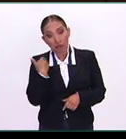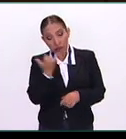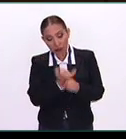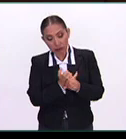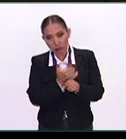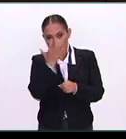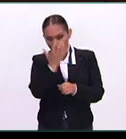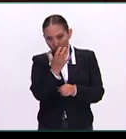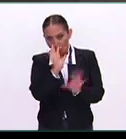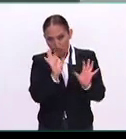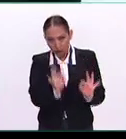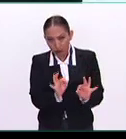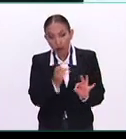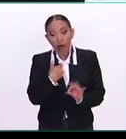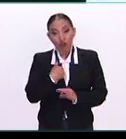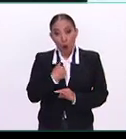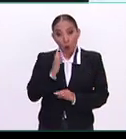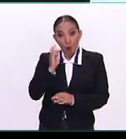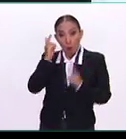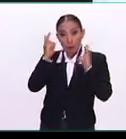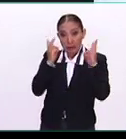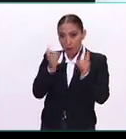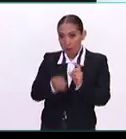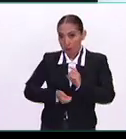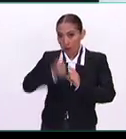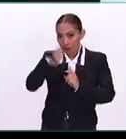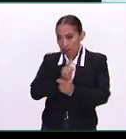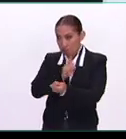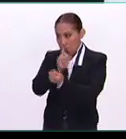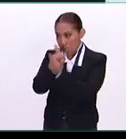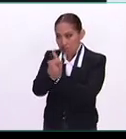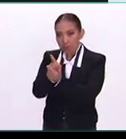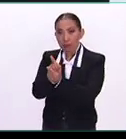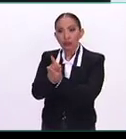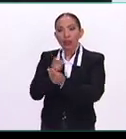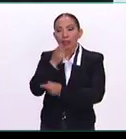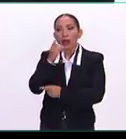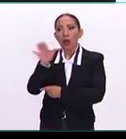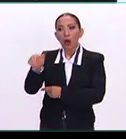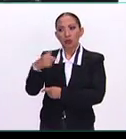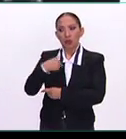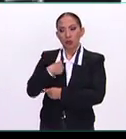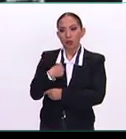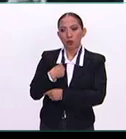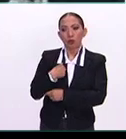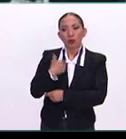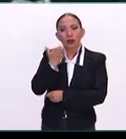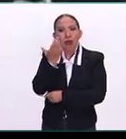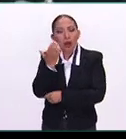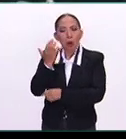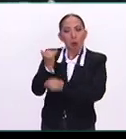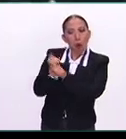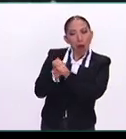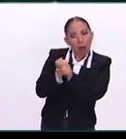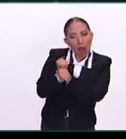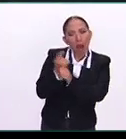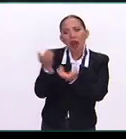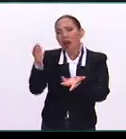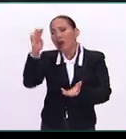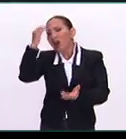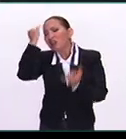académico serio. Cuando yo lo fui a ver y le dije, quiero yo estudiar